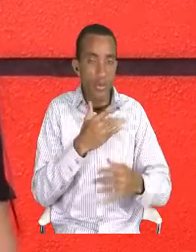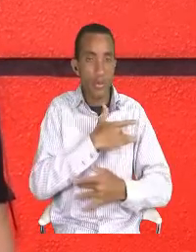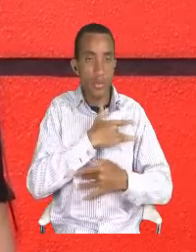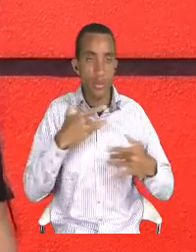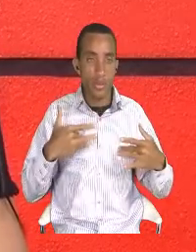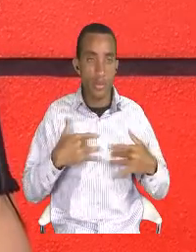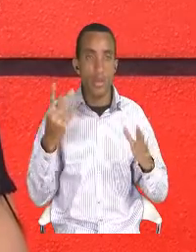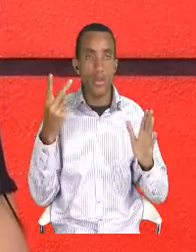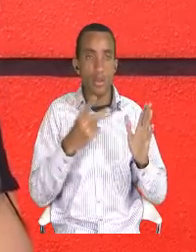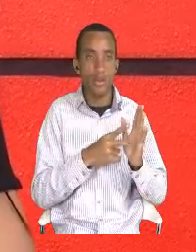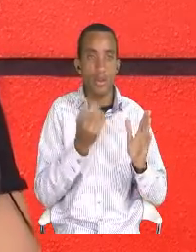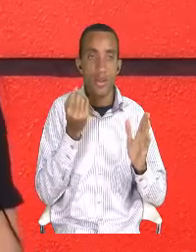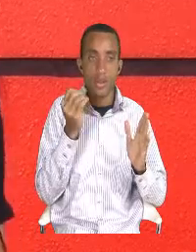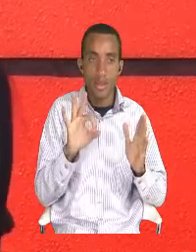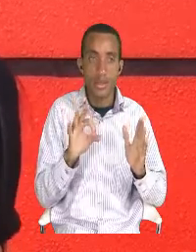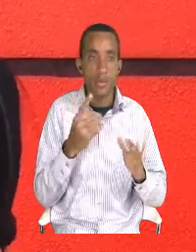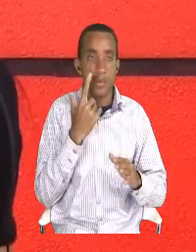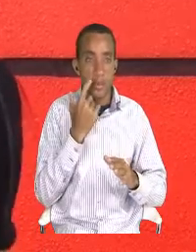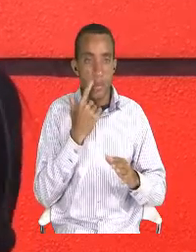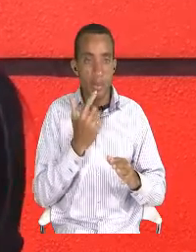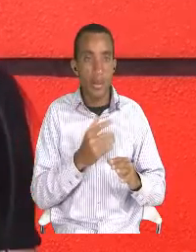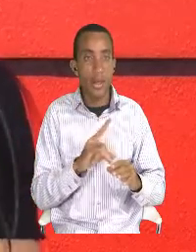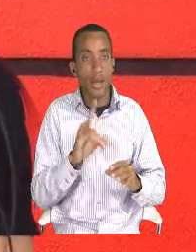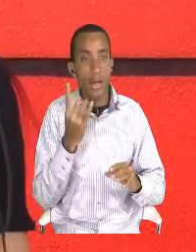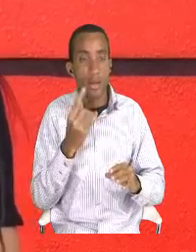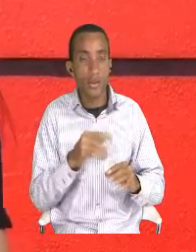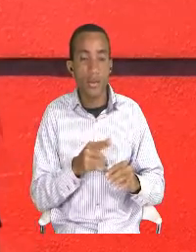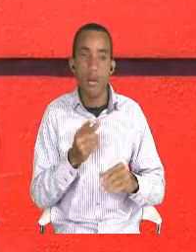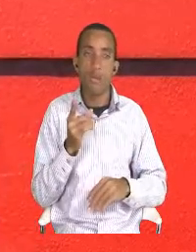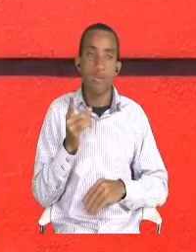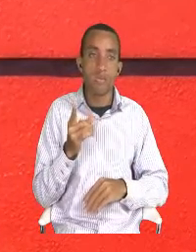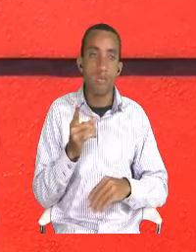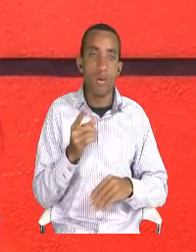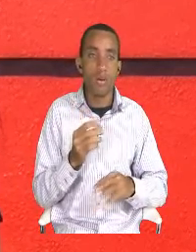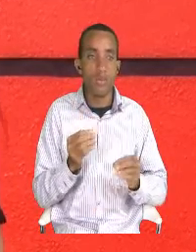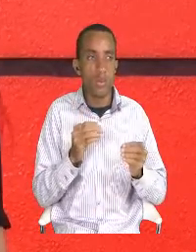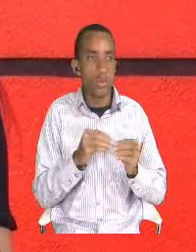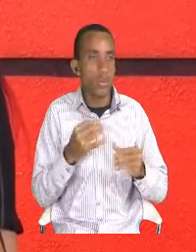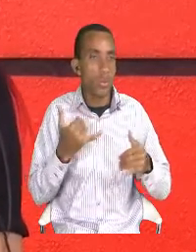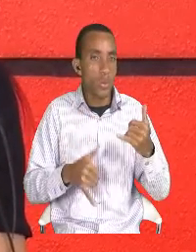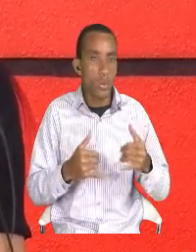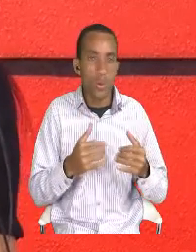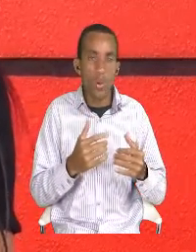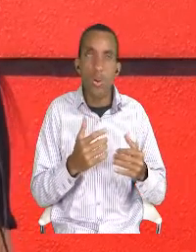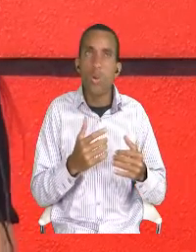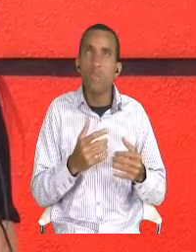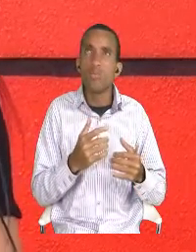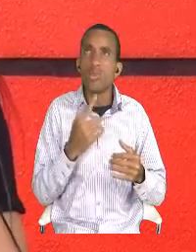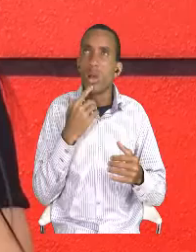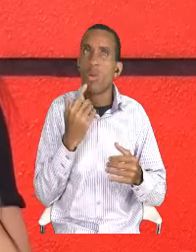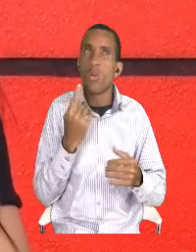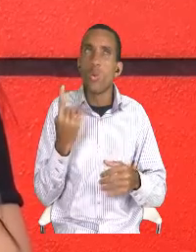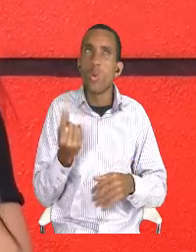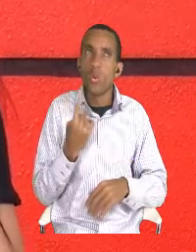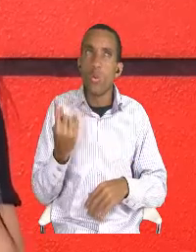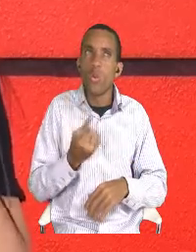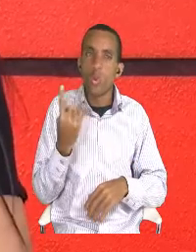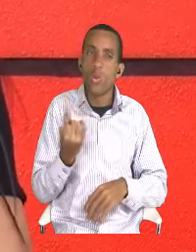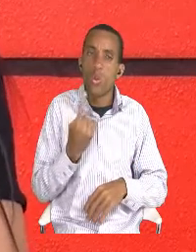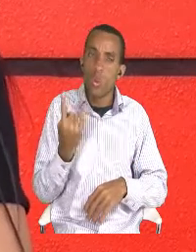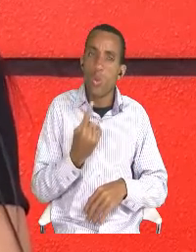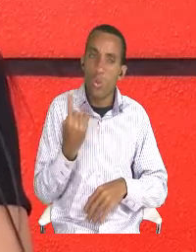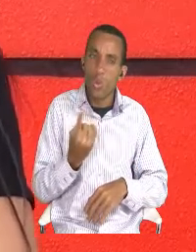mi papá, muy lindo, muy amable, me dijo, pues monta algo en este garaje, monta una juguería o algo así. Yo le dije, no, papi, vamos a vender comida saludable.